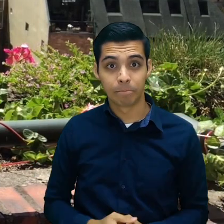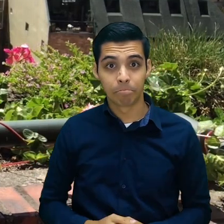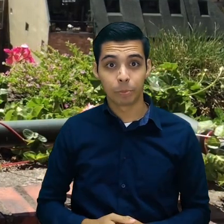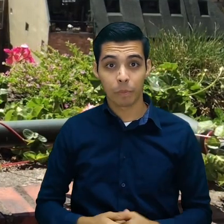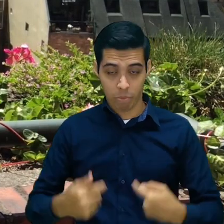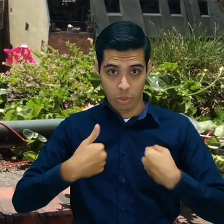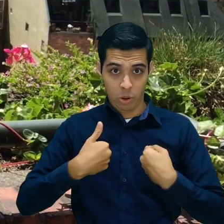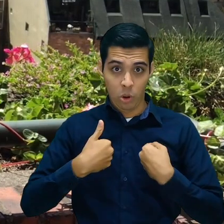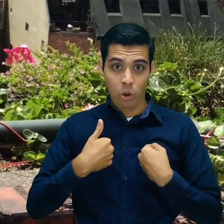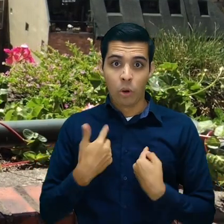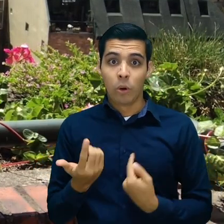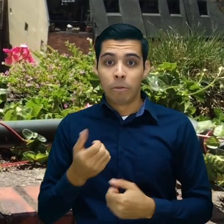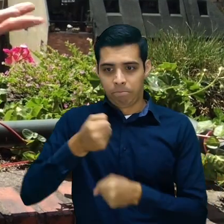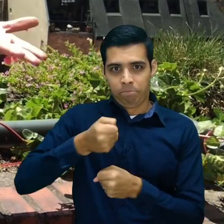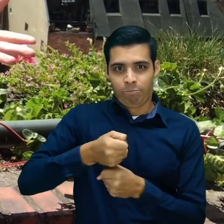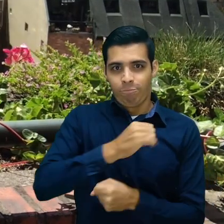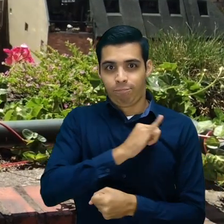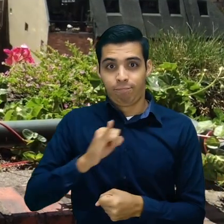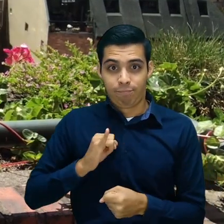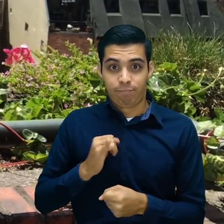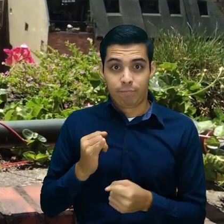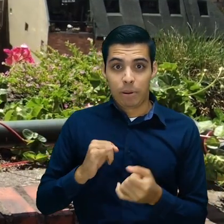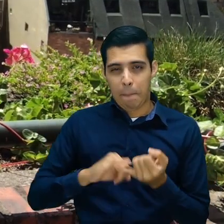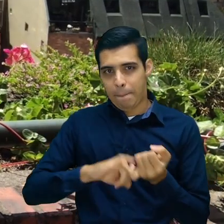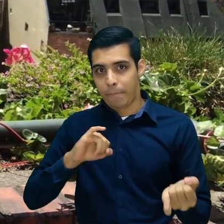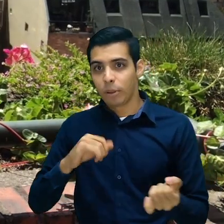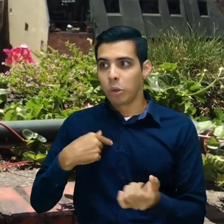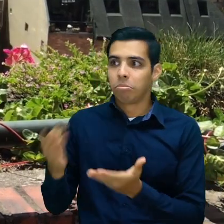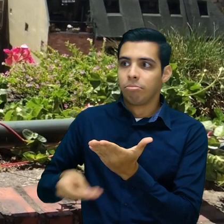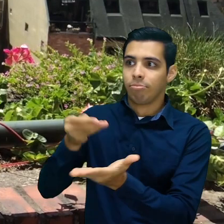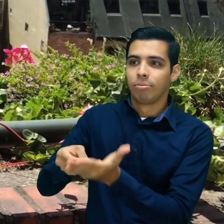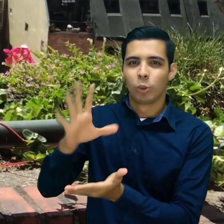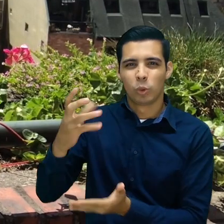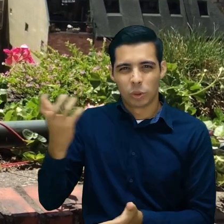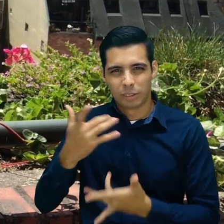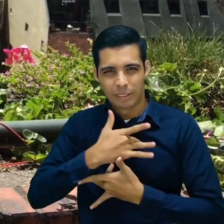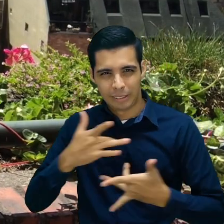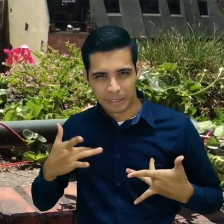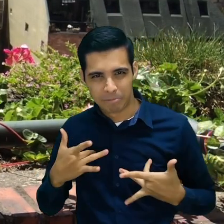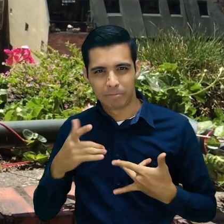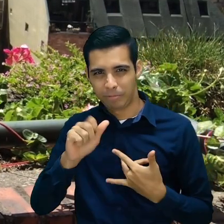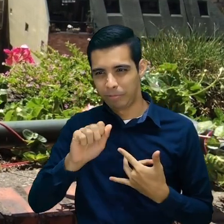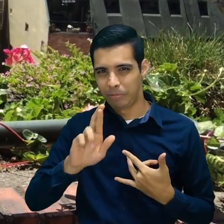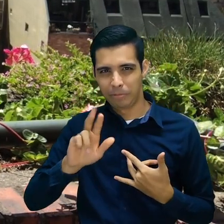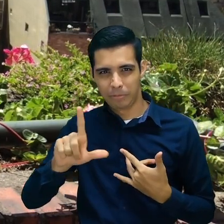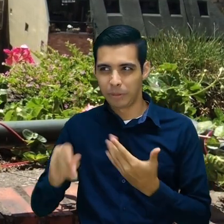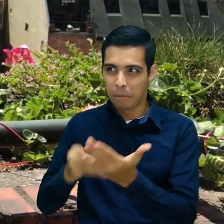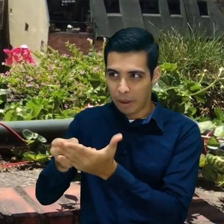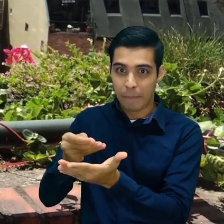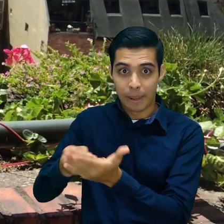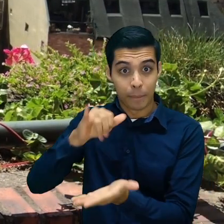los aportes a seguridad social. Así que esta cantidad también puede sumar algo interesante para ser tenida en cuenta en tu planeación tributaria.